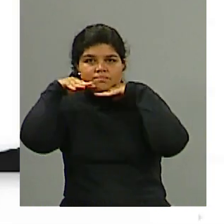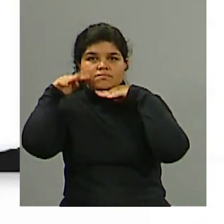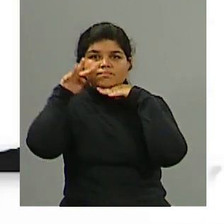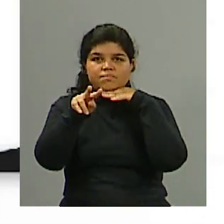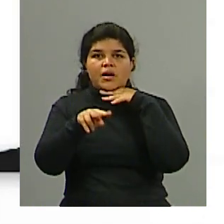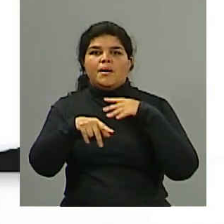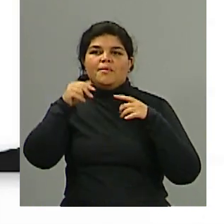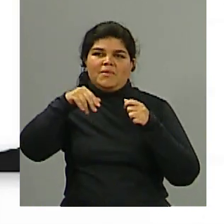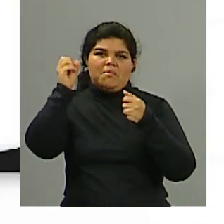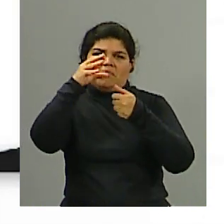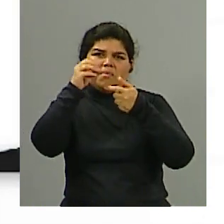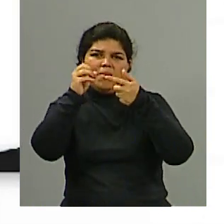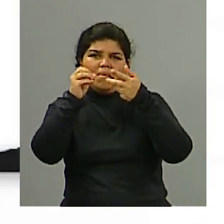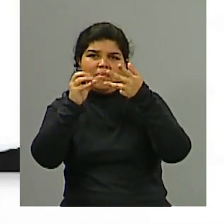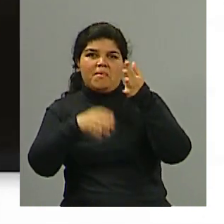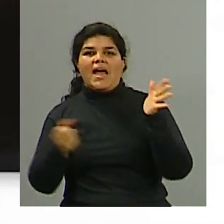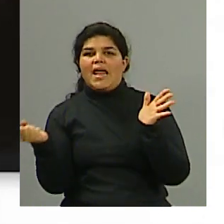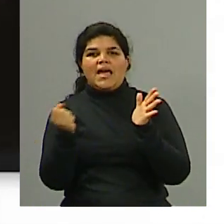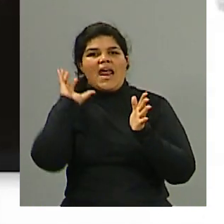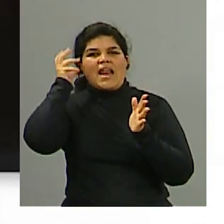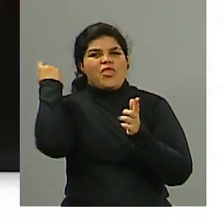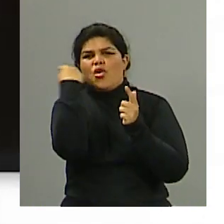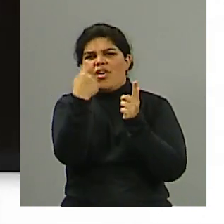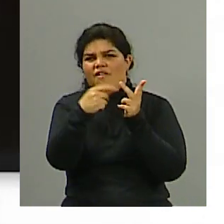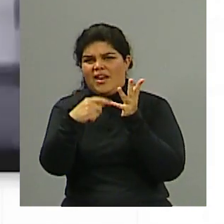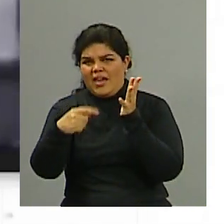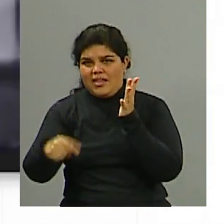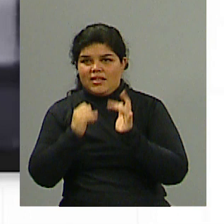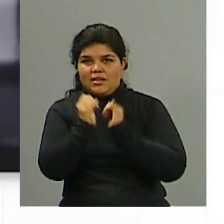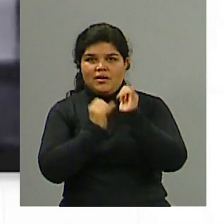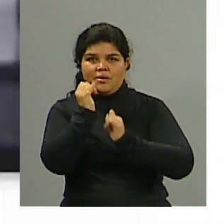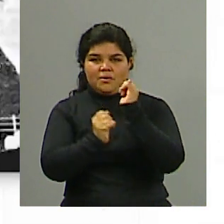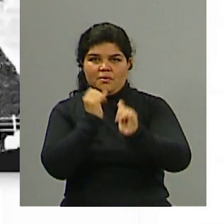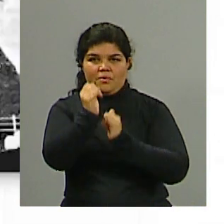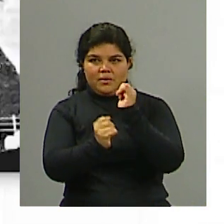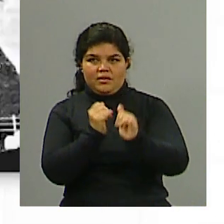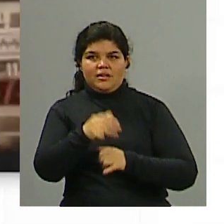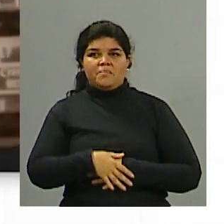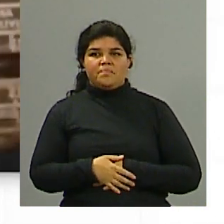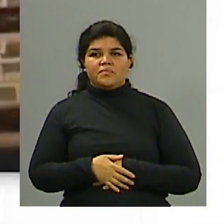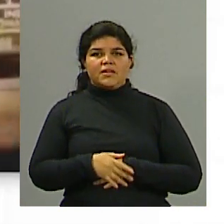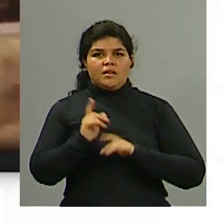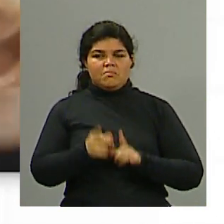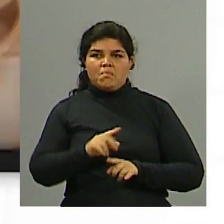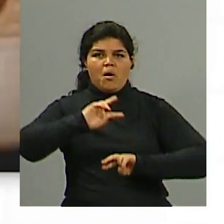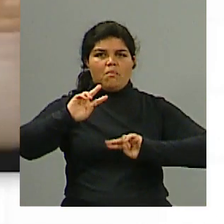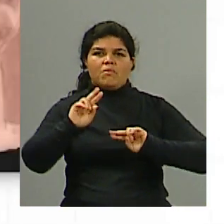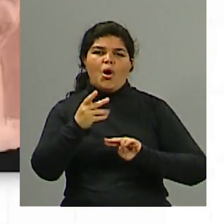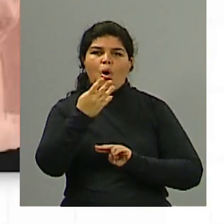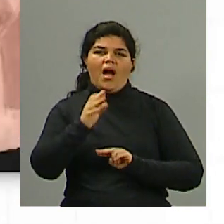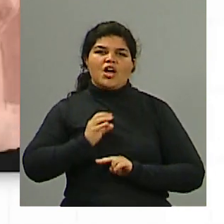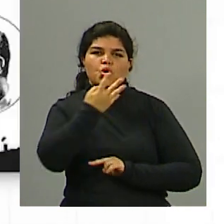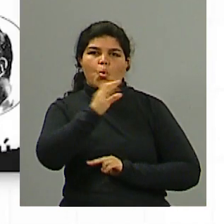radios Mitre, El Mundo, Nacional, Belgrano y Rivadavia. El tango llena el éter de música. Llega el primer silencio, Gardel ha muerto. Los 40 son la era dorada